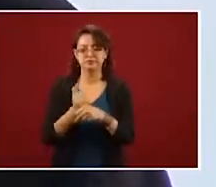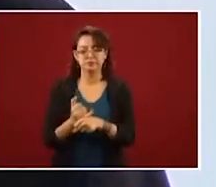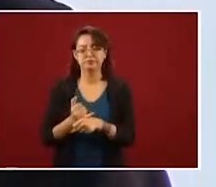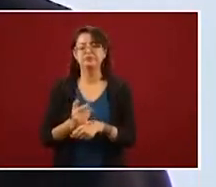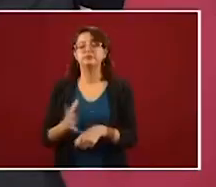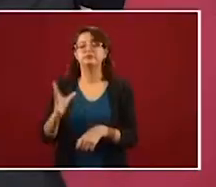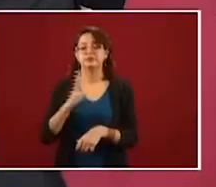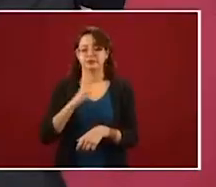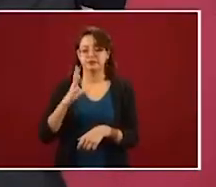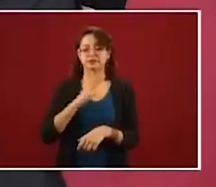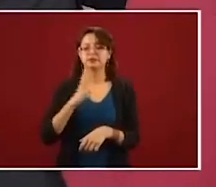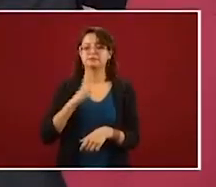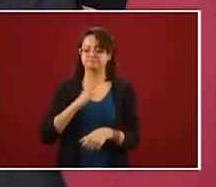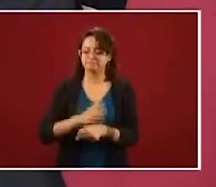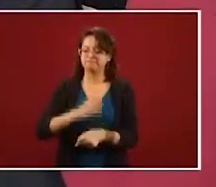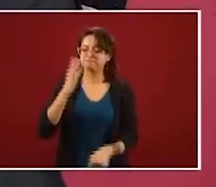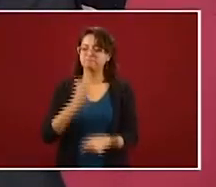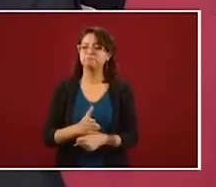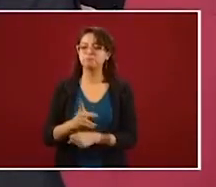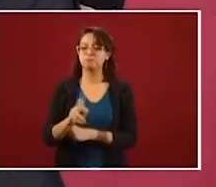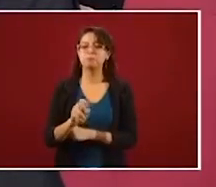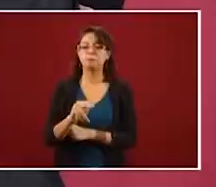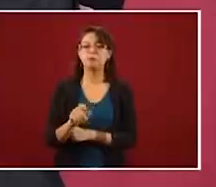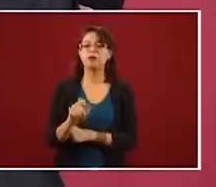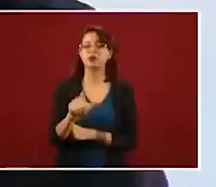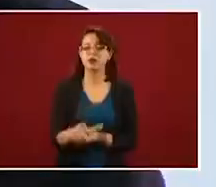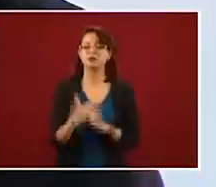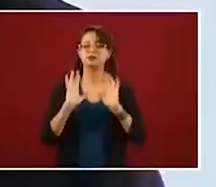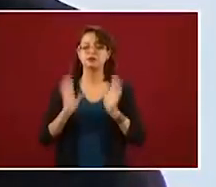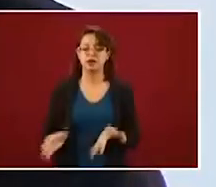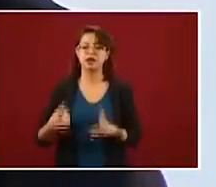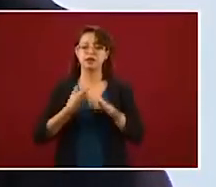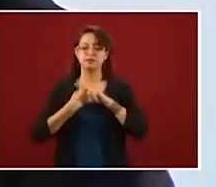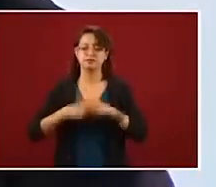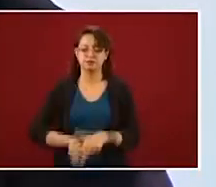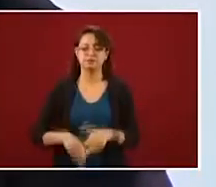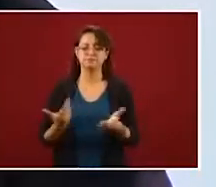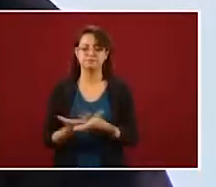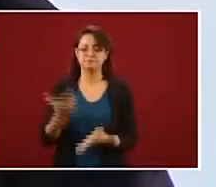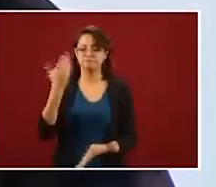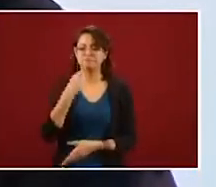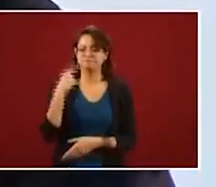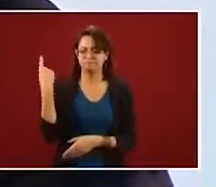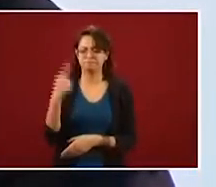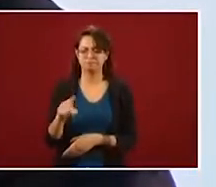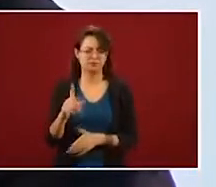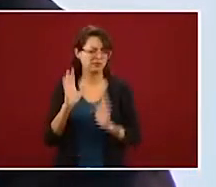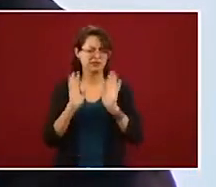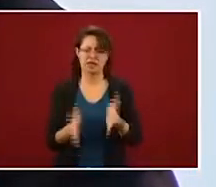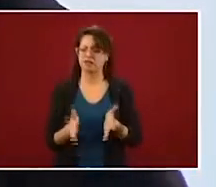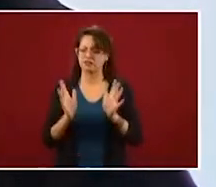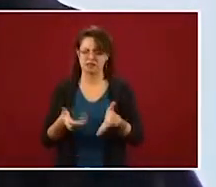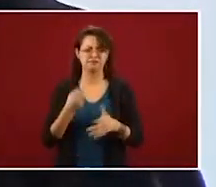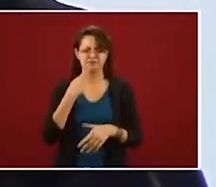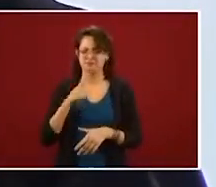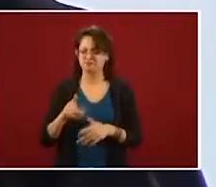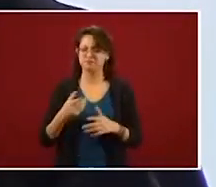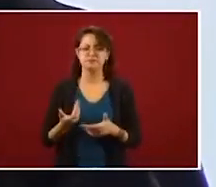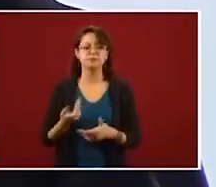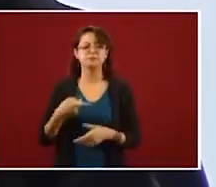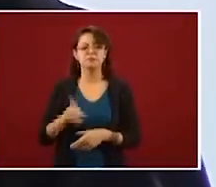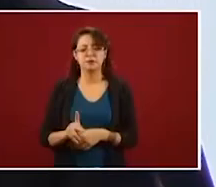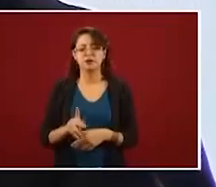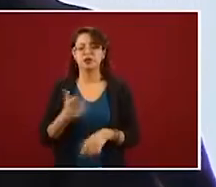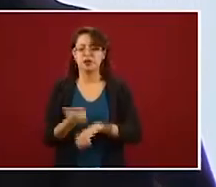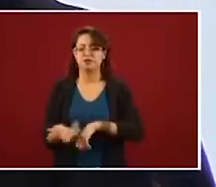su arista penal y ya estamos en proceso de judicializarlo. Bueno, ya está judicializado, de hecho, pero nosotros